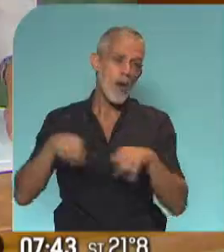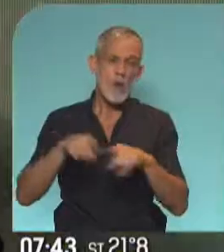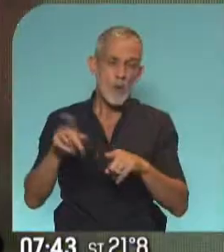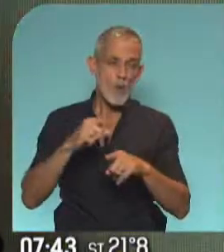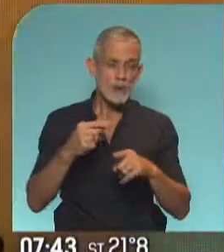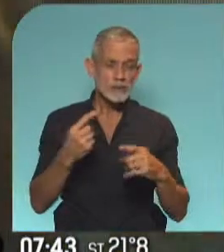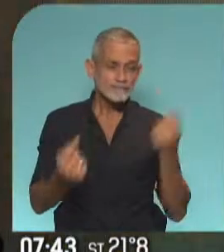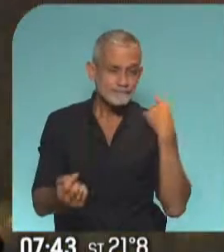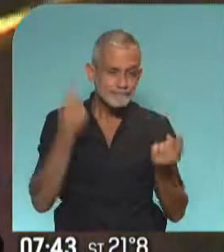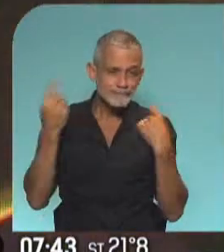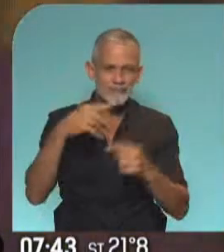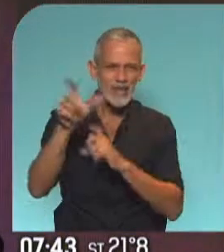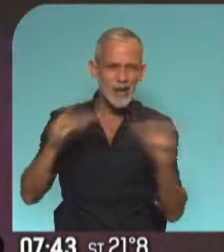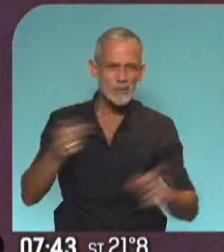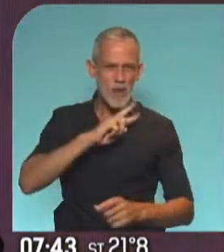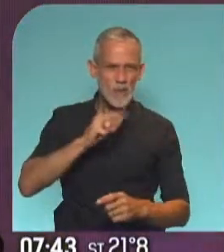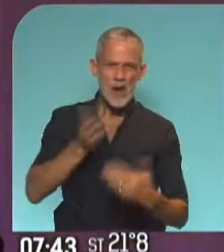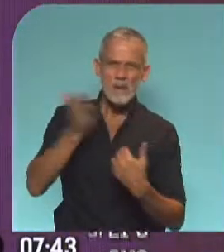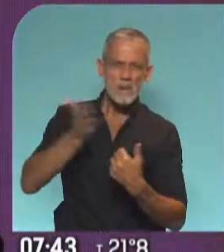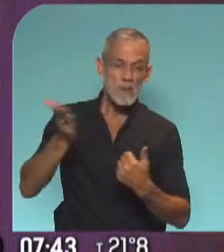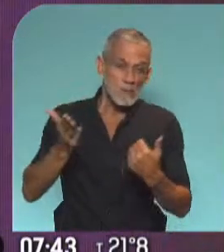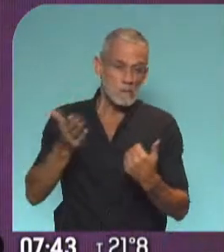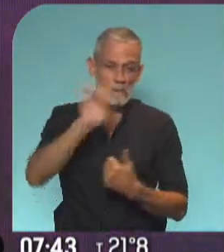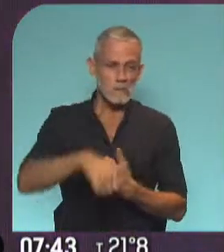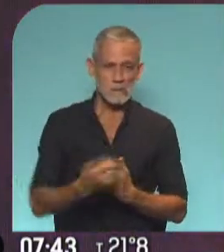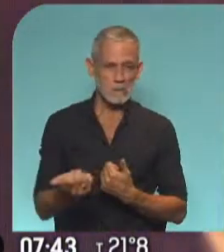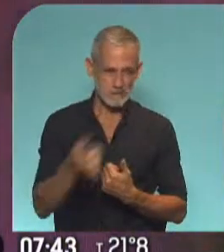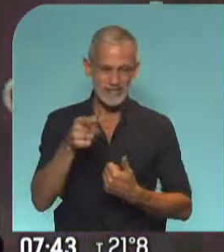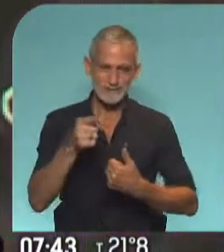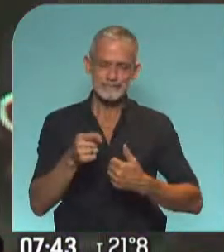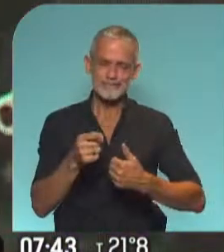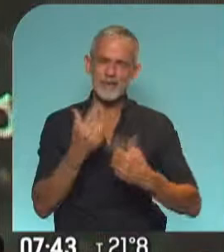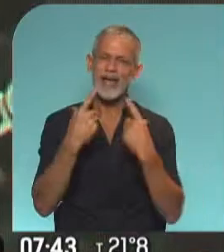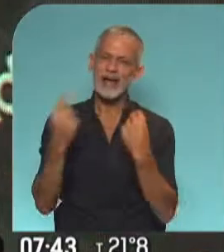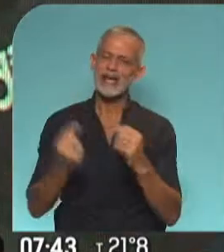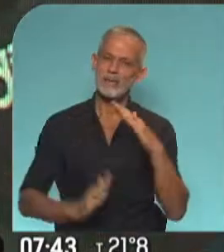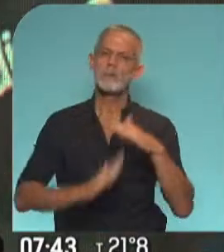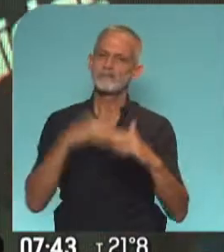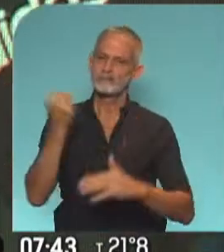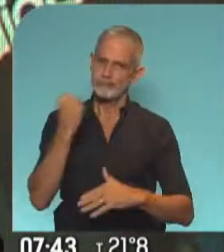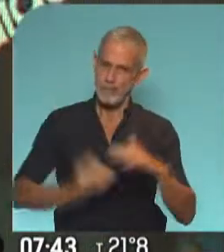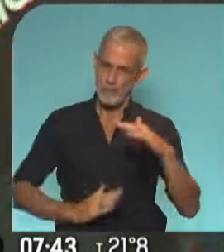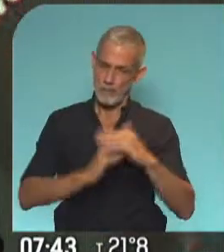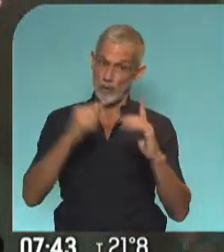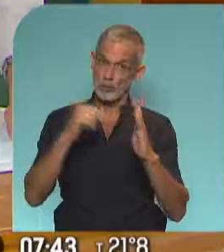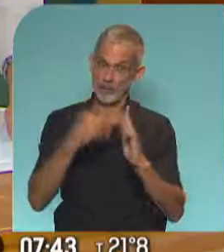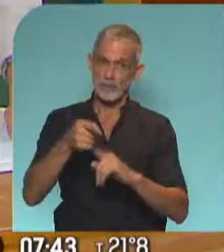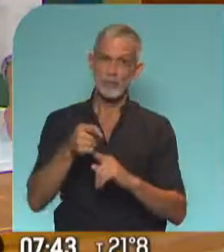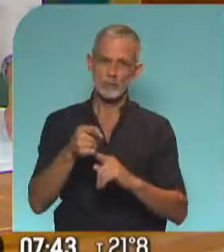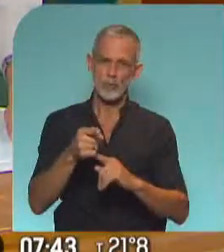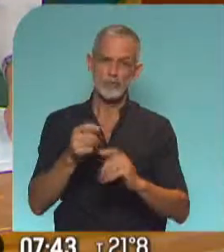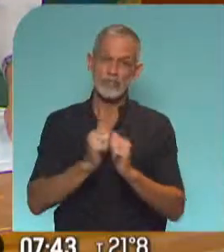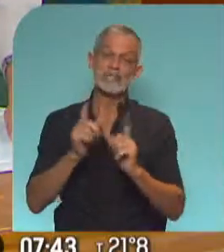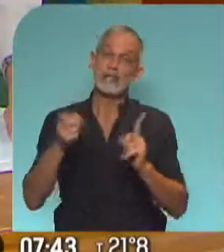escucha a las personas que están en situación de violencia. Ese creo que tiene que ver con uno de los reclamos principales, ¿no? Y aparece por allí el histórico, el